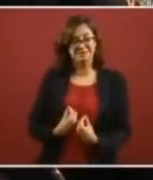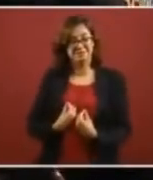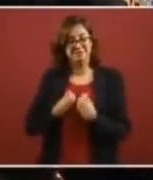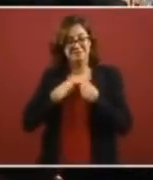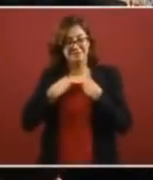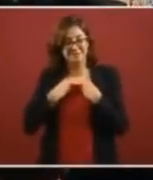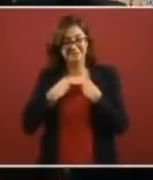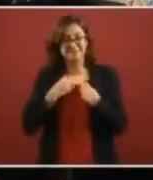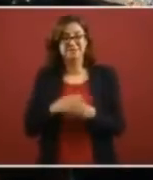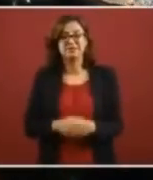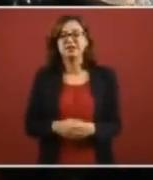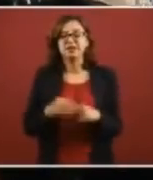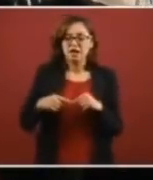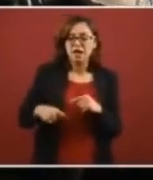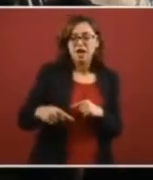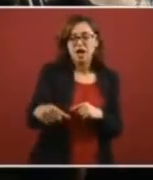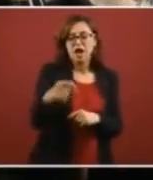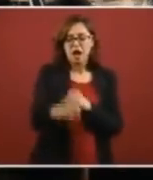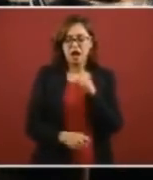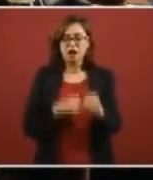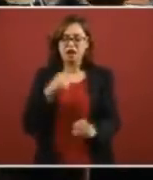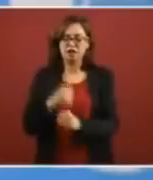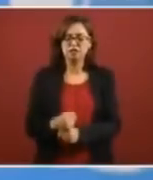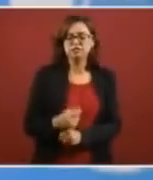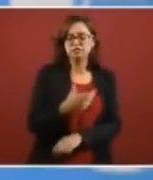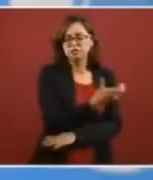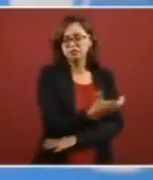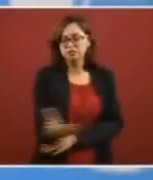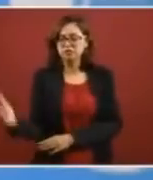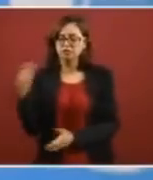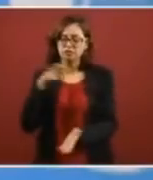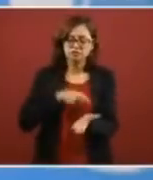Este año estamos sembrando